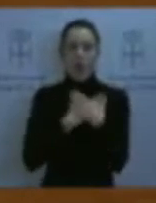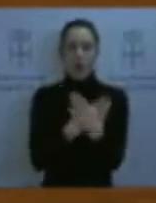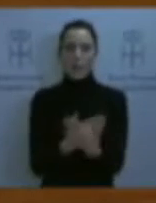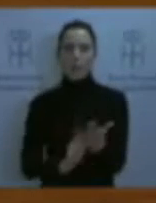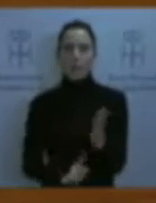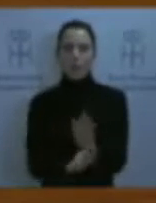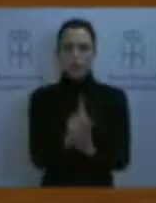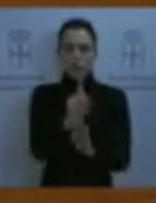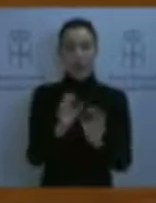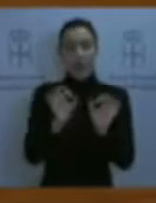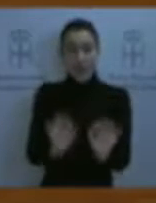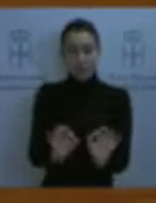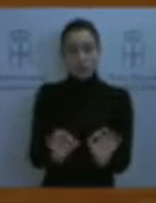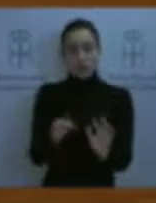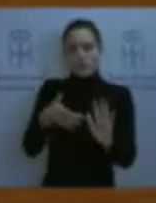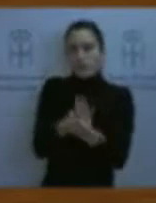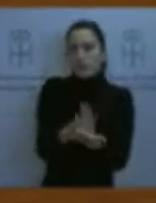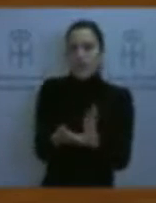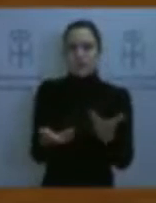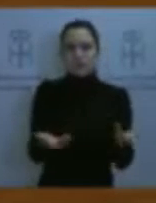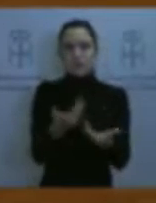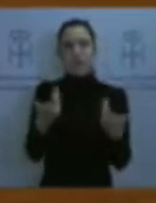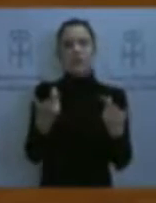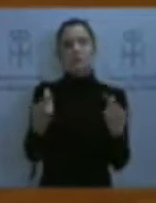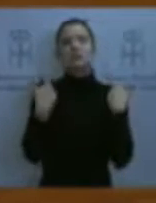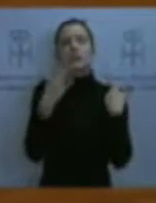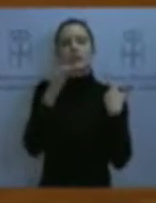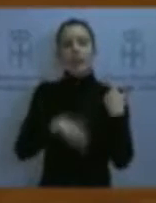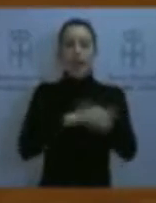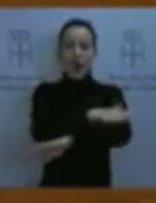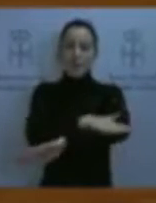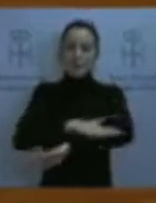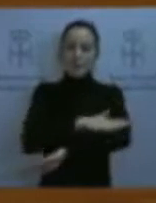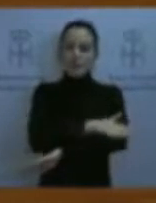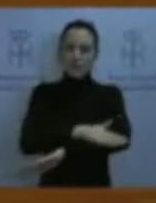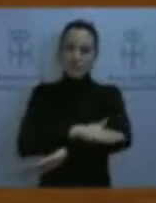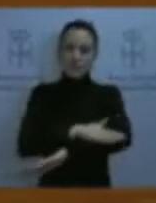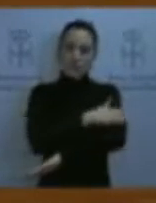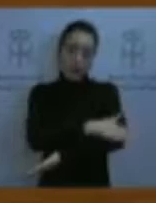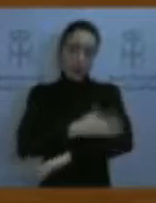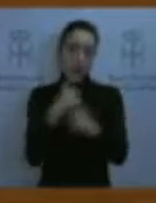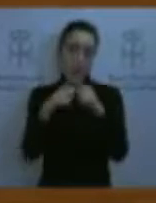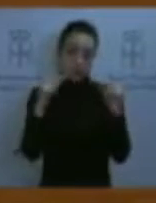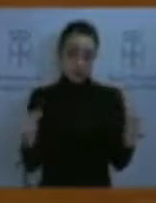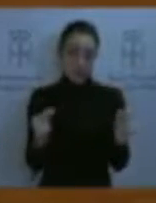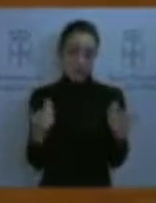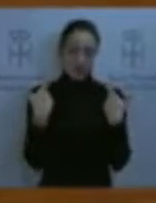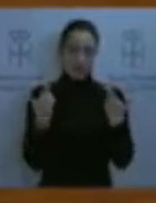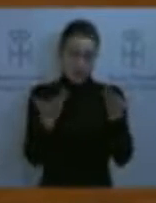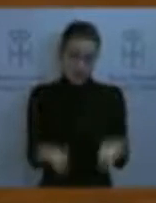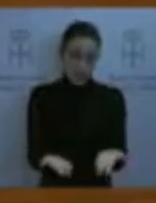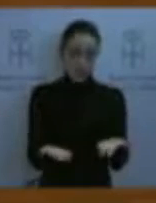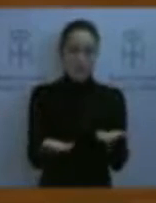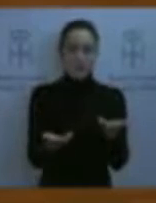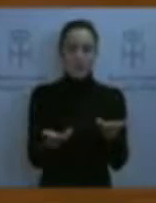medida de la Administración asturiana, y en varios ámbitos, puede ser la agroganadería,